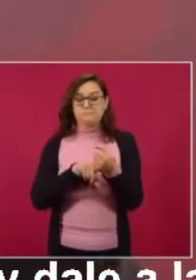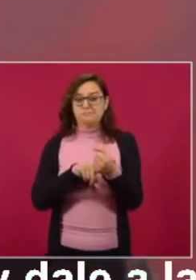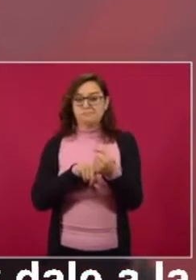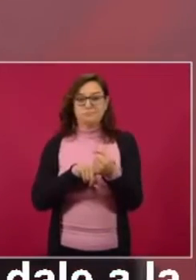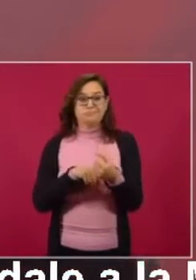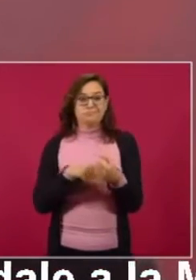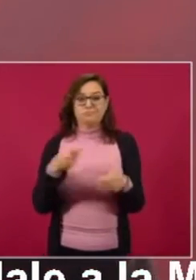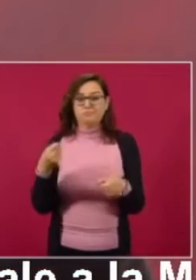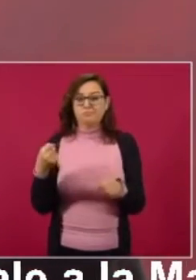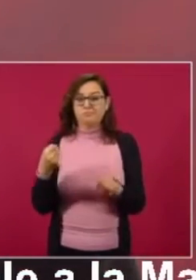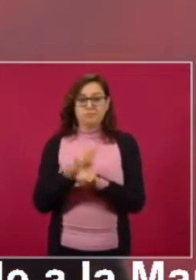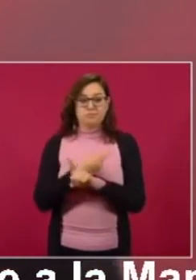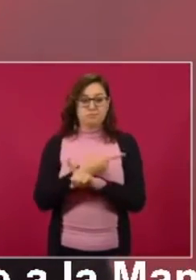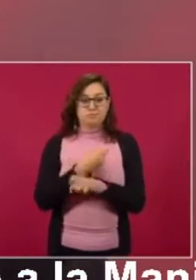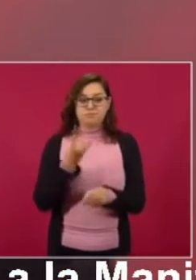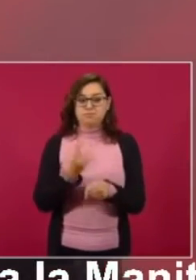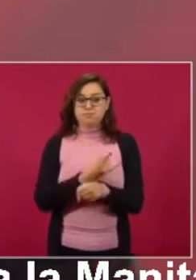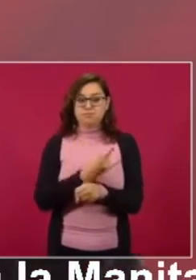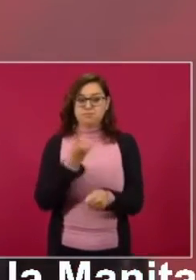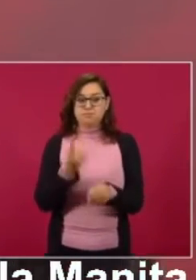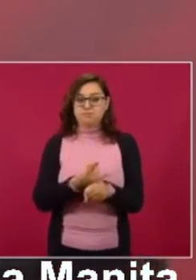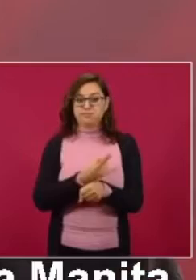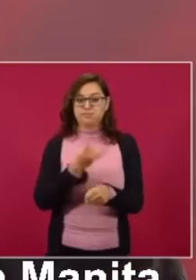y siempre bien elecciones